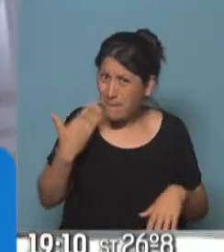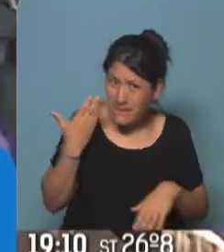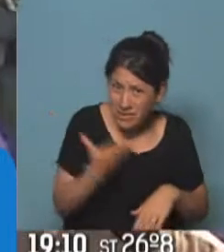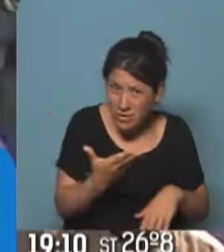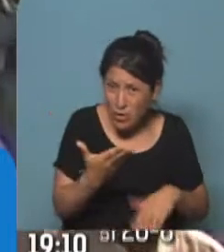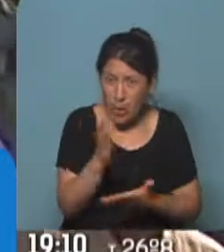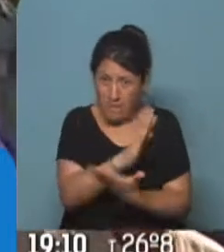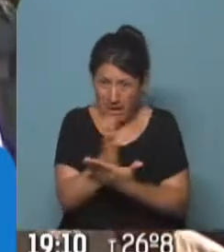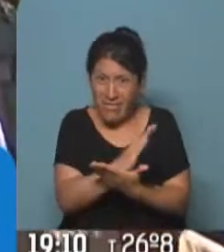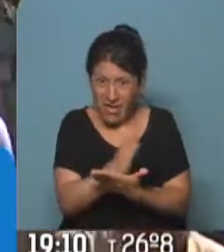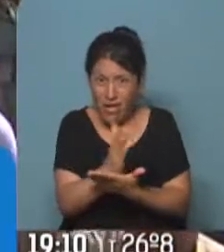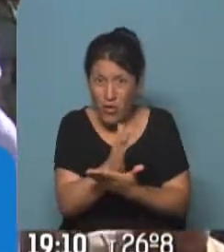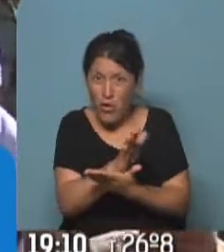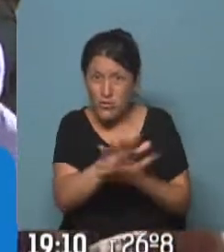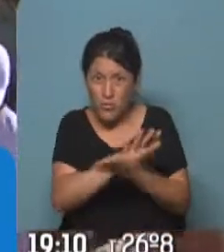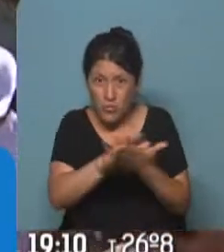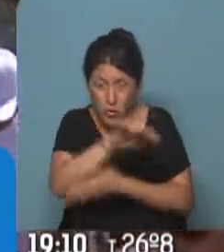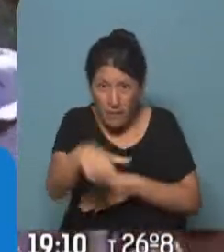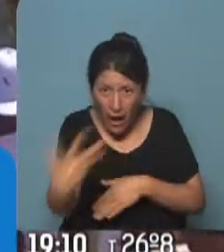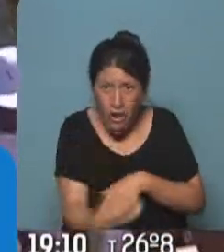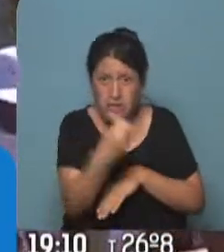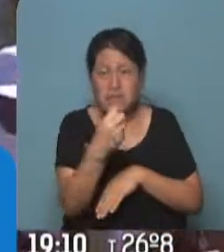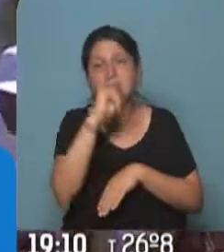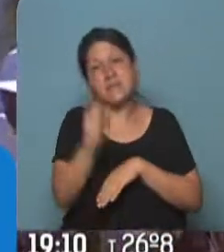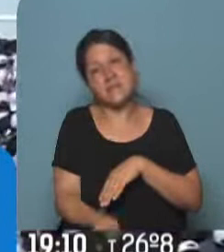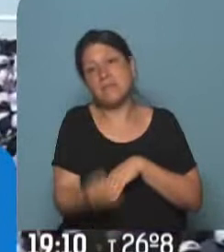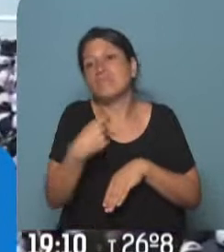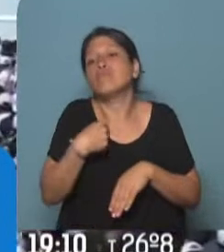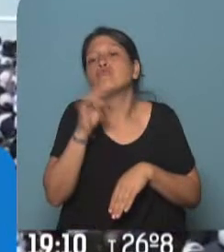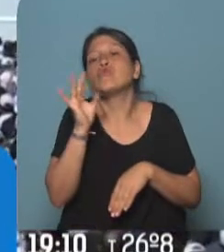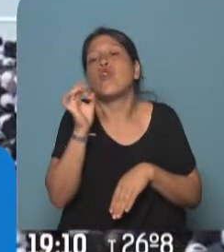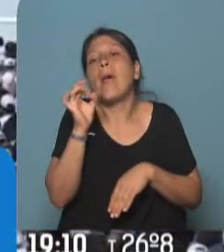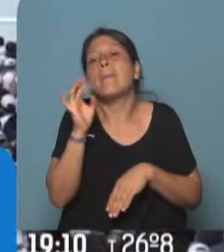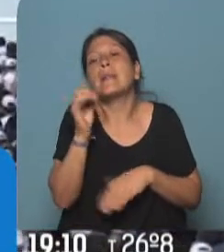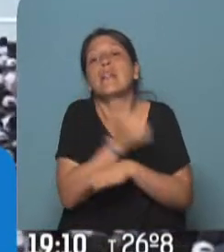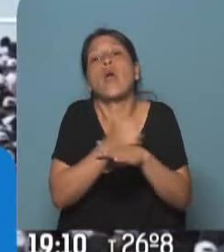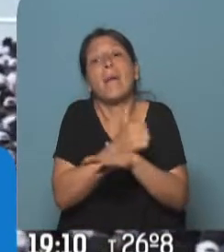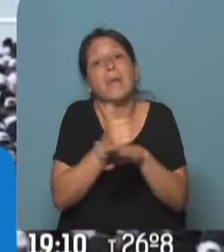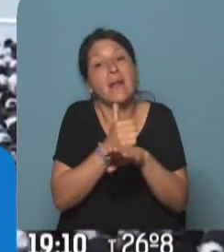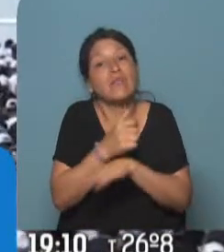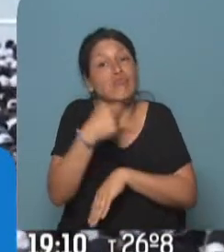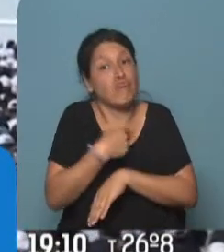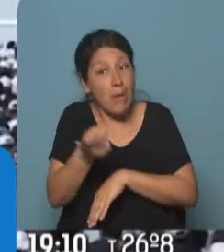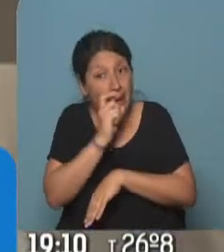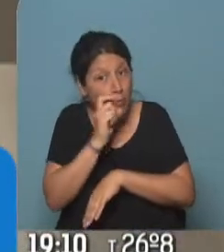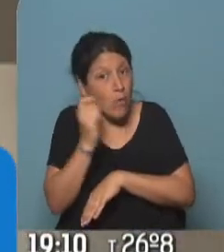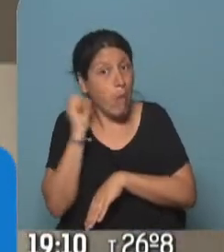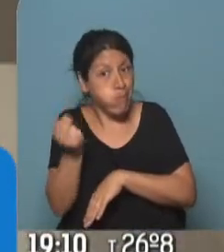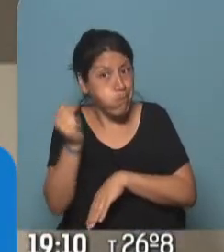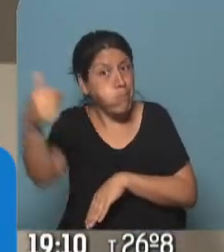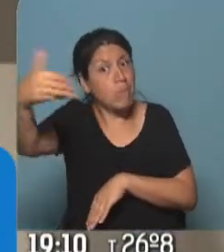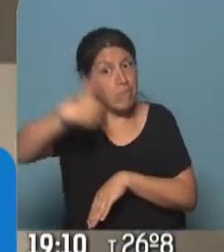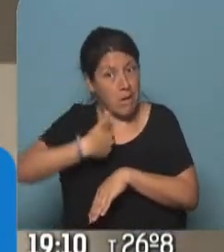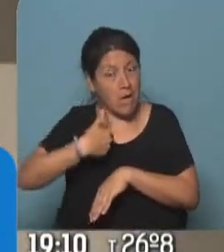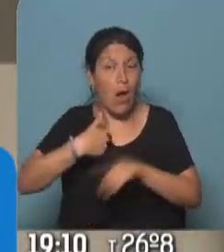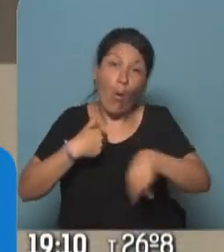venezolanos y aseguró que sería posible pero sólo si las dos partes en conflicto lo solicitan yo